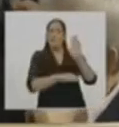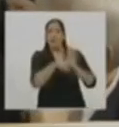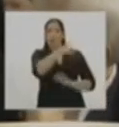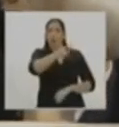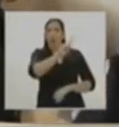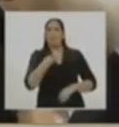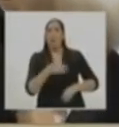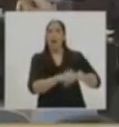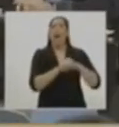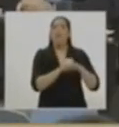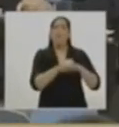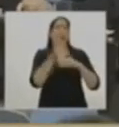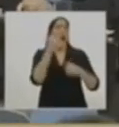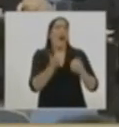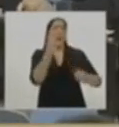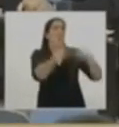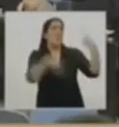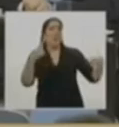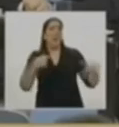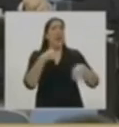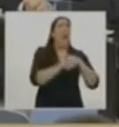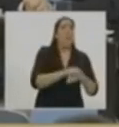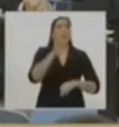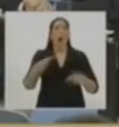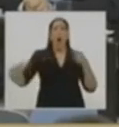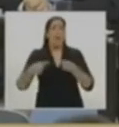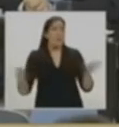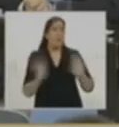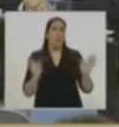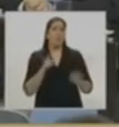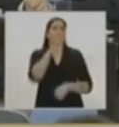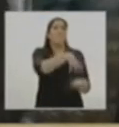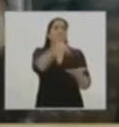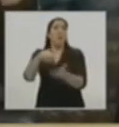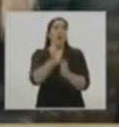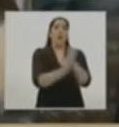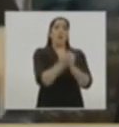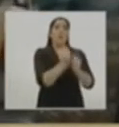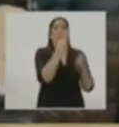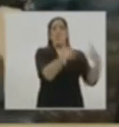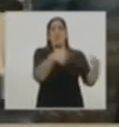ni enemigos, hay empresarios. Y personalmente,